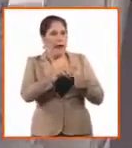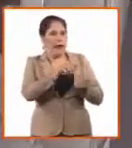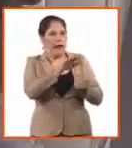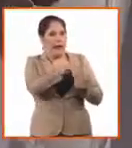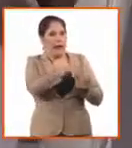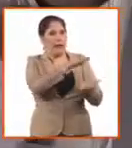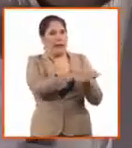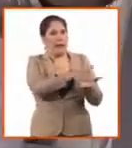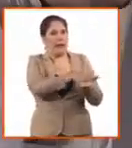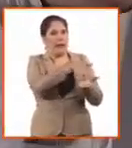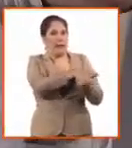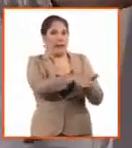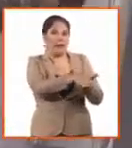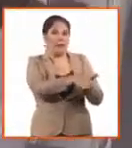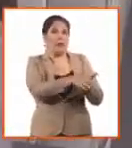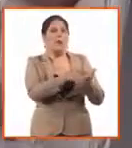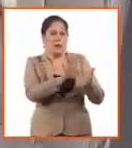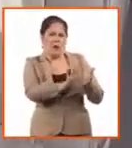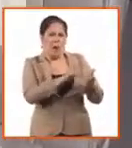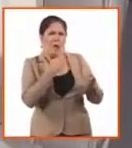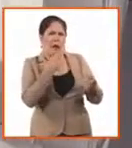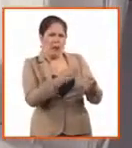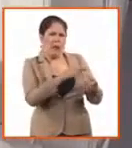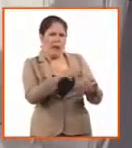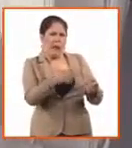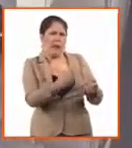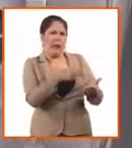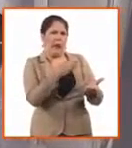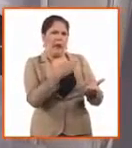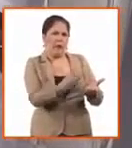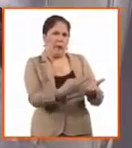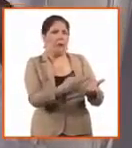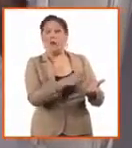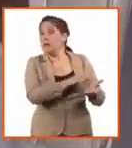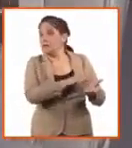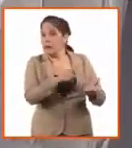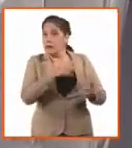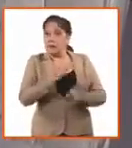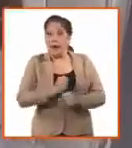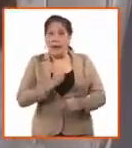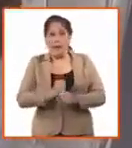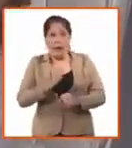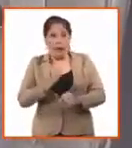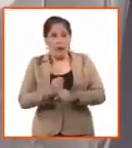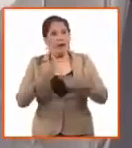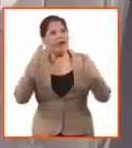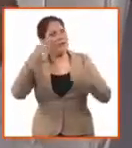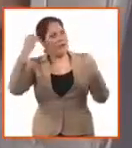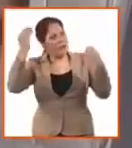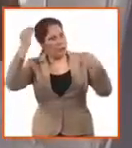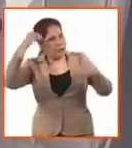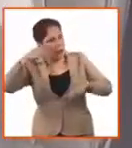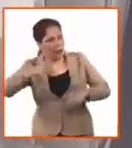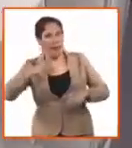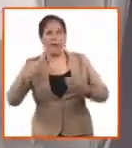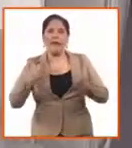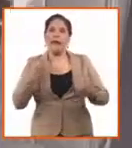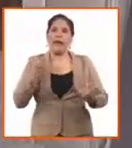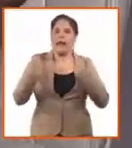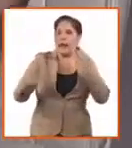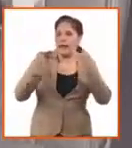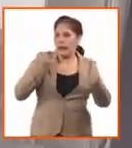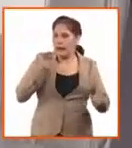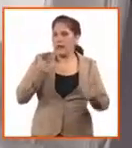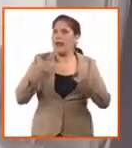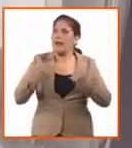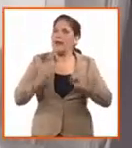dirigentes de arriba que son los que tienen que velar entonces por las necesidades del conjunto y los trabajadores específicos no saben nada o no están interesados o no se